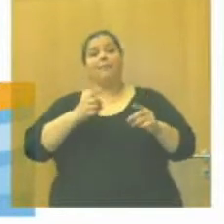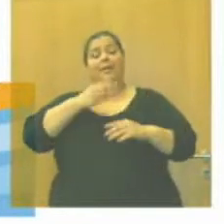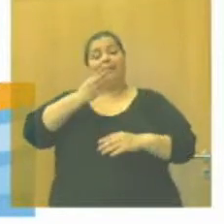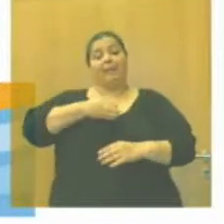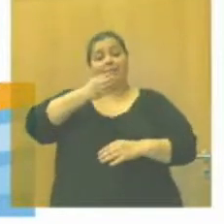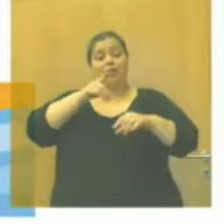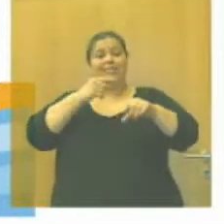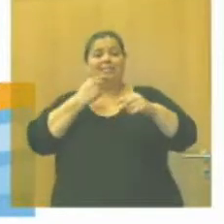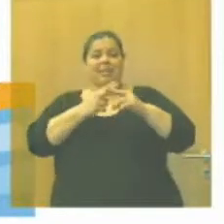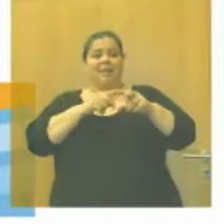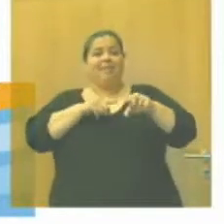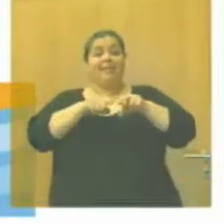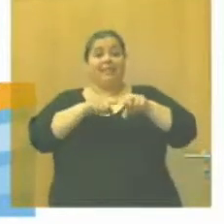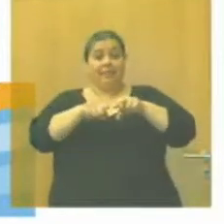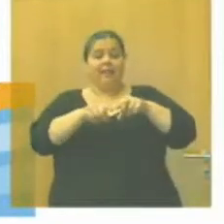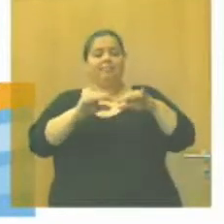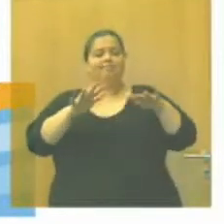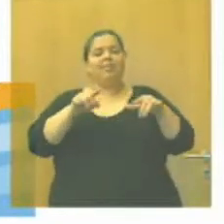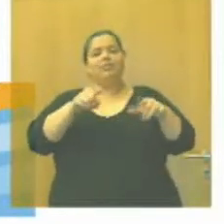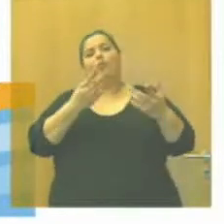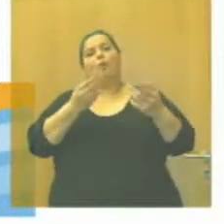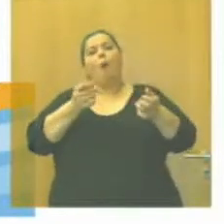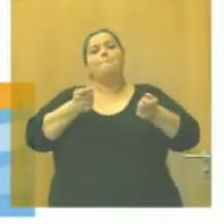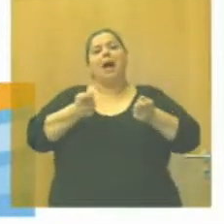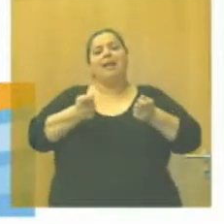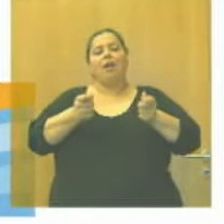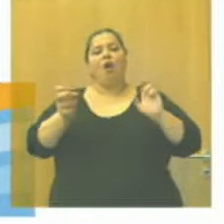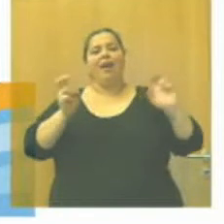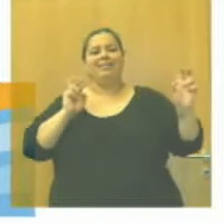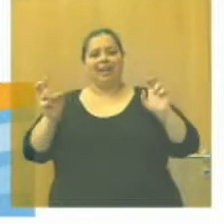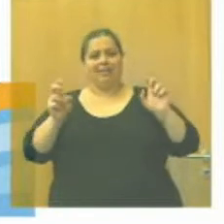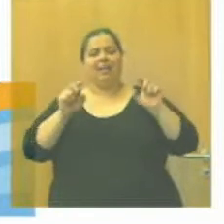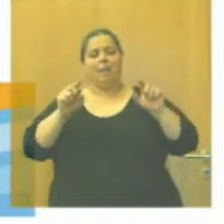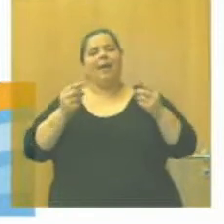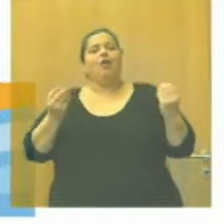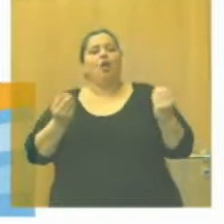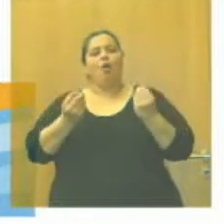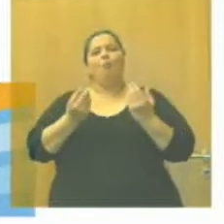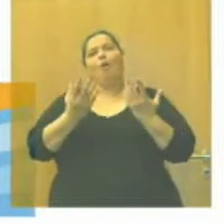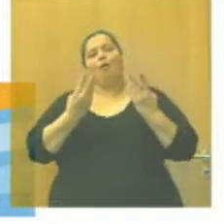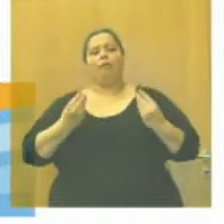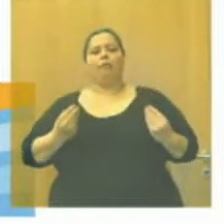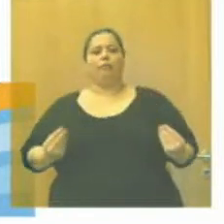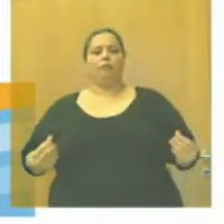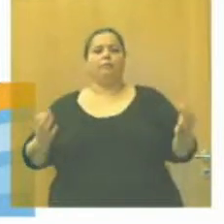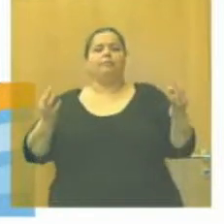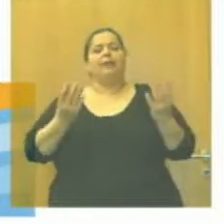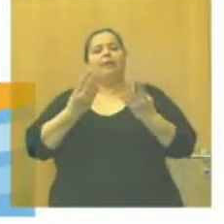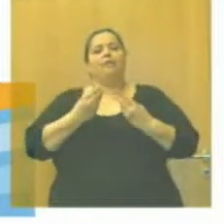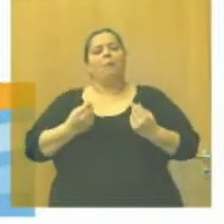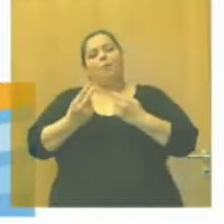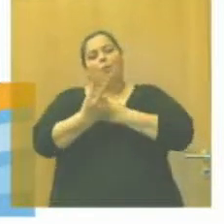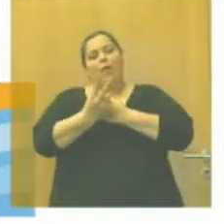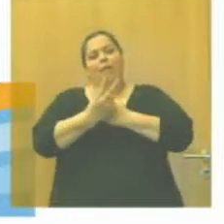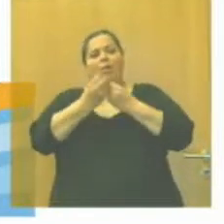Y las intervenciones dirigidas tienen como objetivo el manejo del estrés, las estrategias de relajación y el cuidado del bienestar.